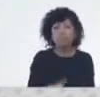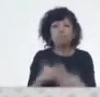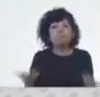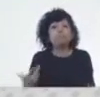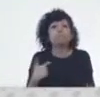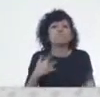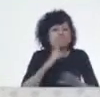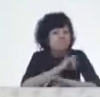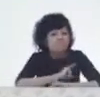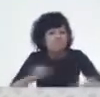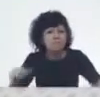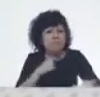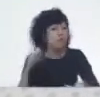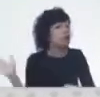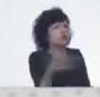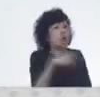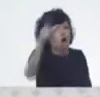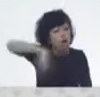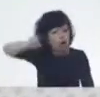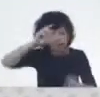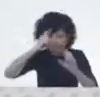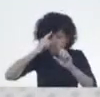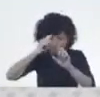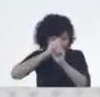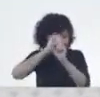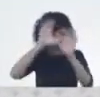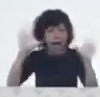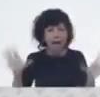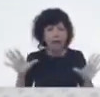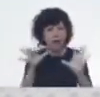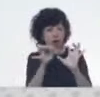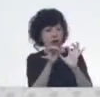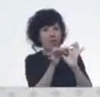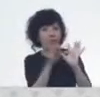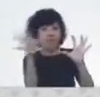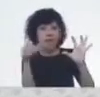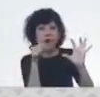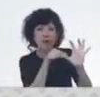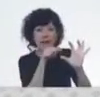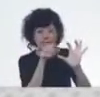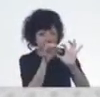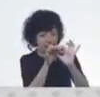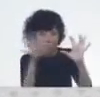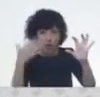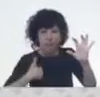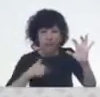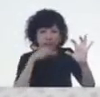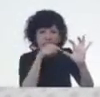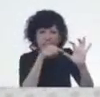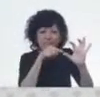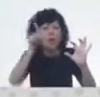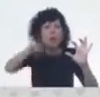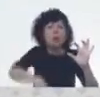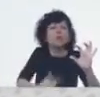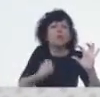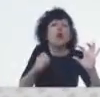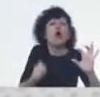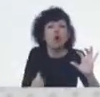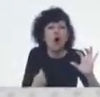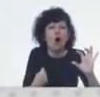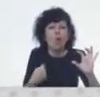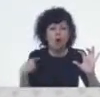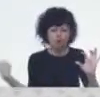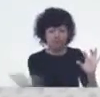y dejar en claro que esta democracia se basa en la profunda